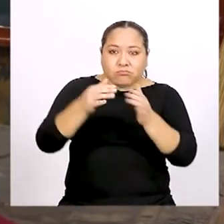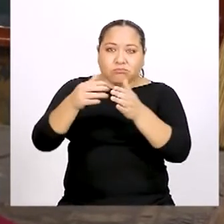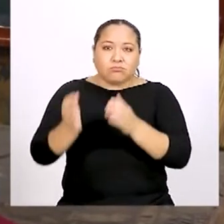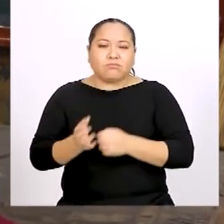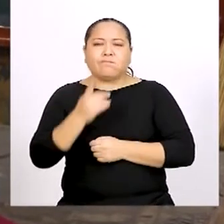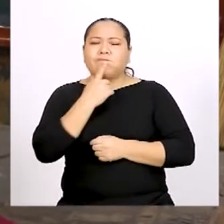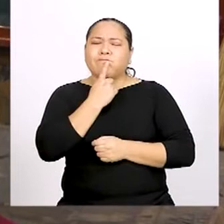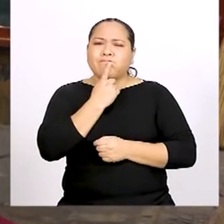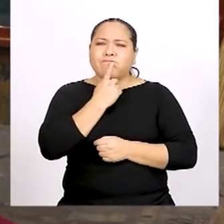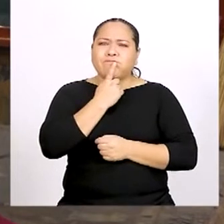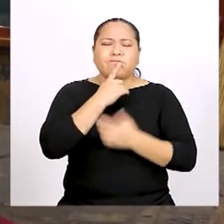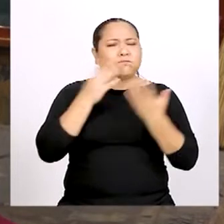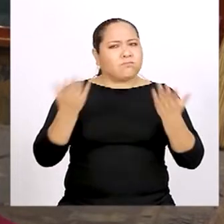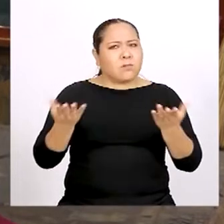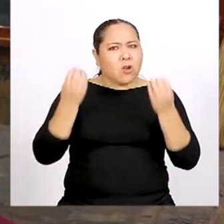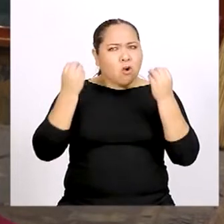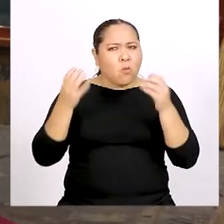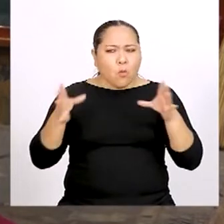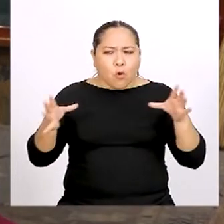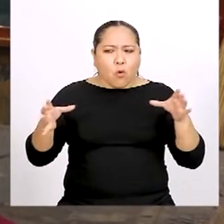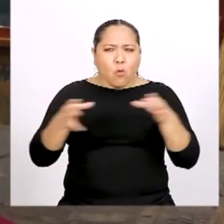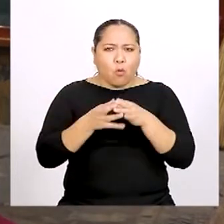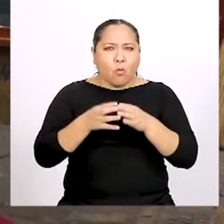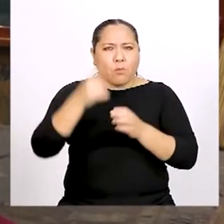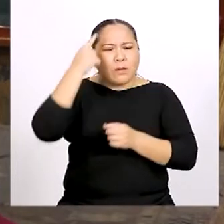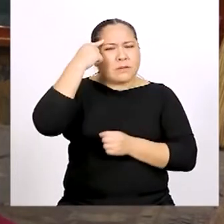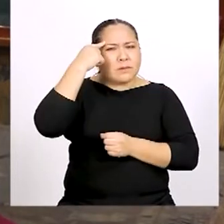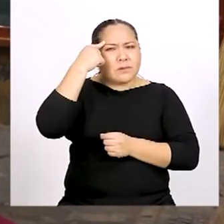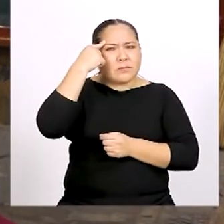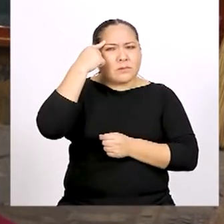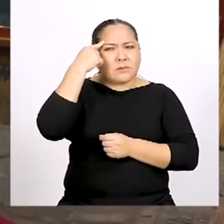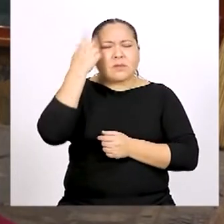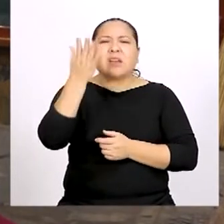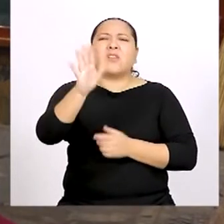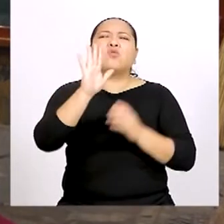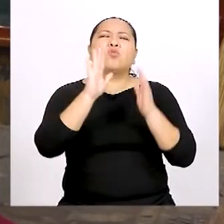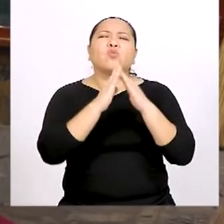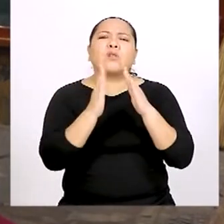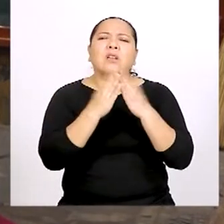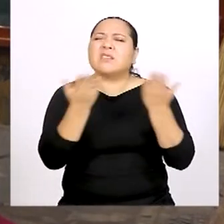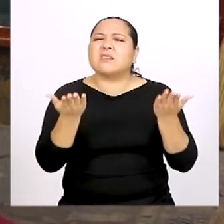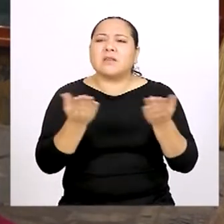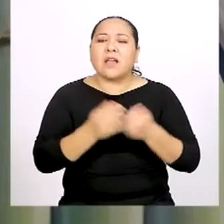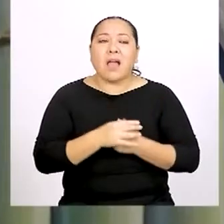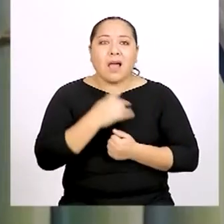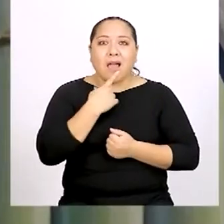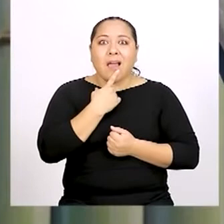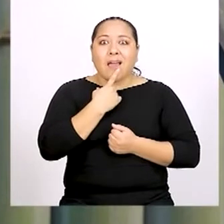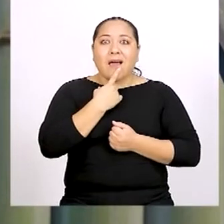bongos. Y ahora, ¿cómo los unimos? Pensemos, ¿qué tenemos en casa?